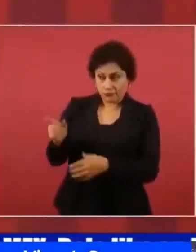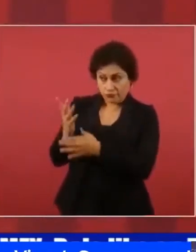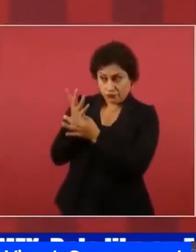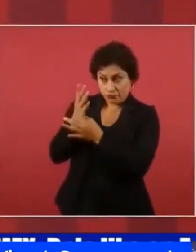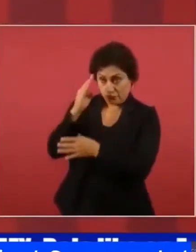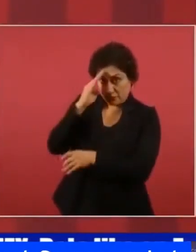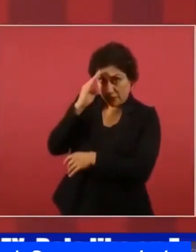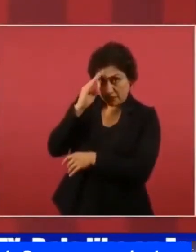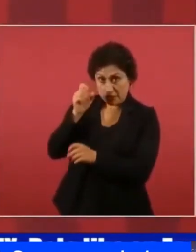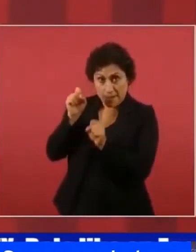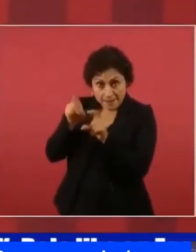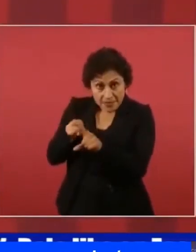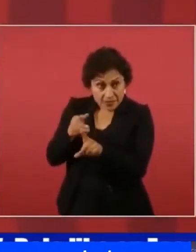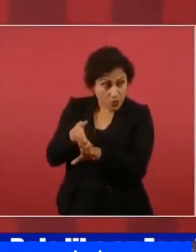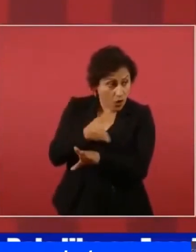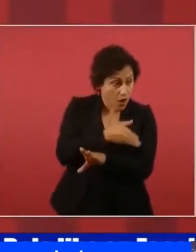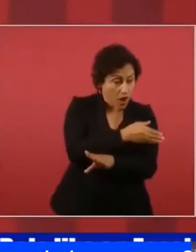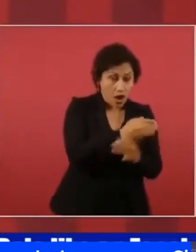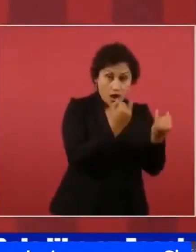mismo,